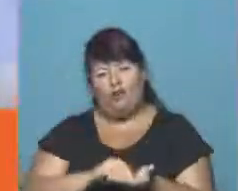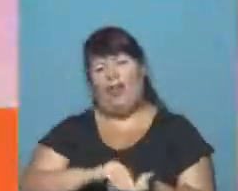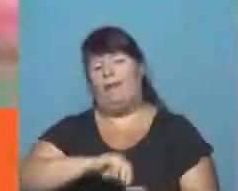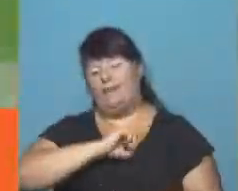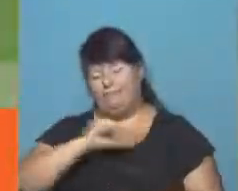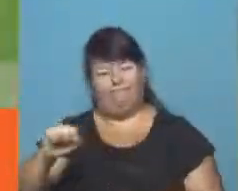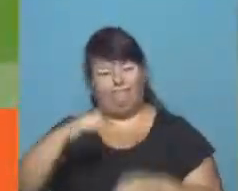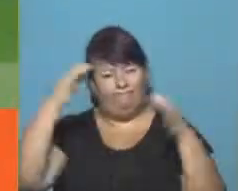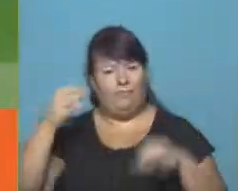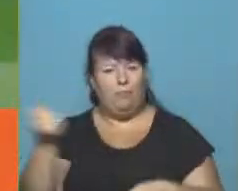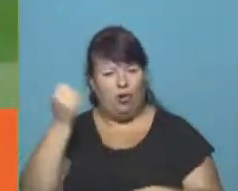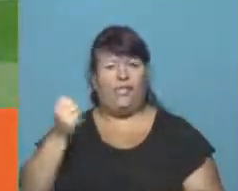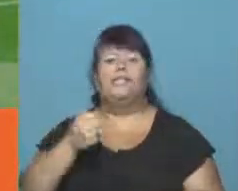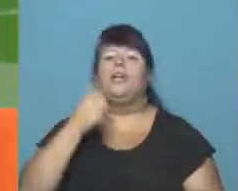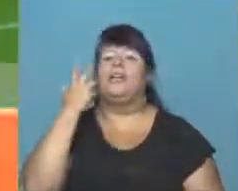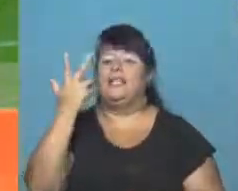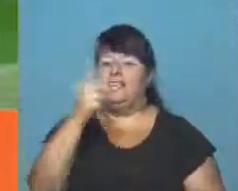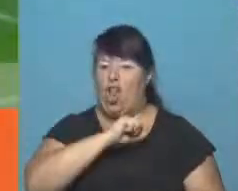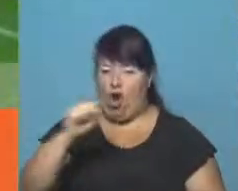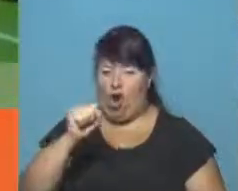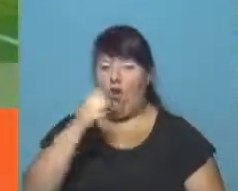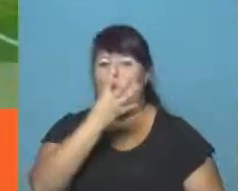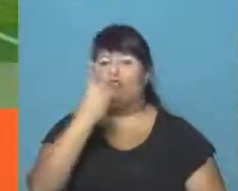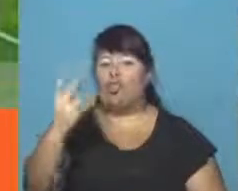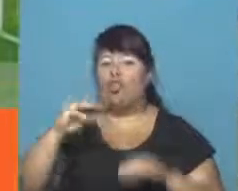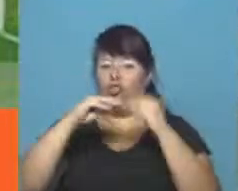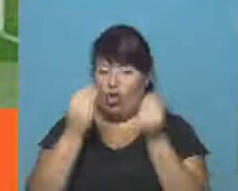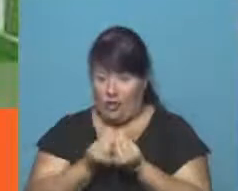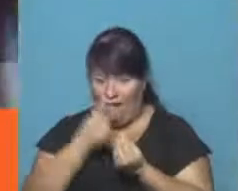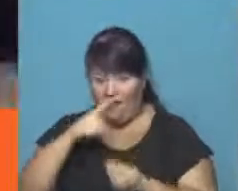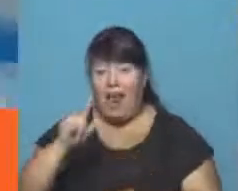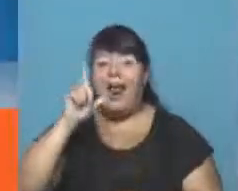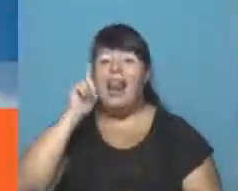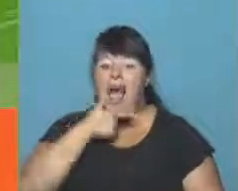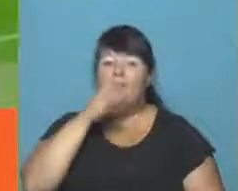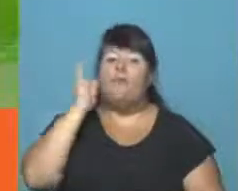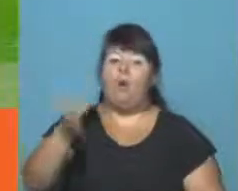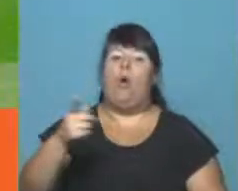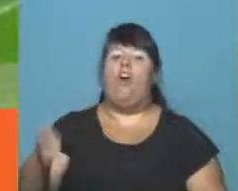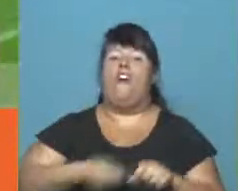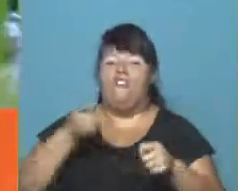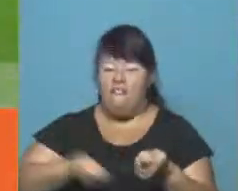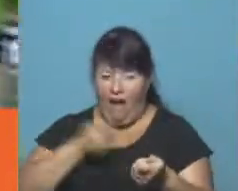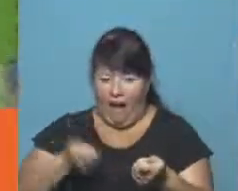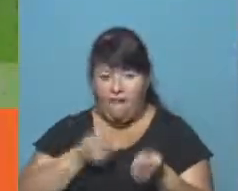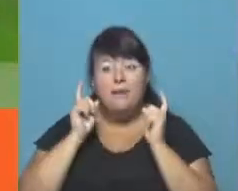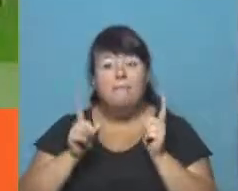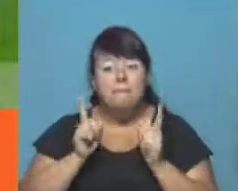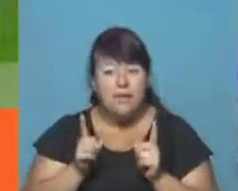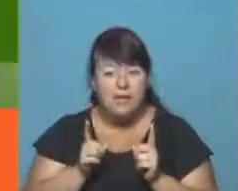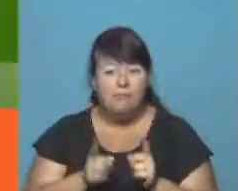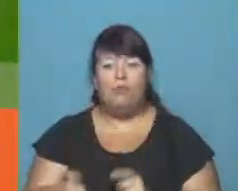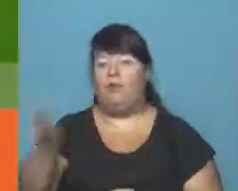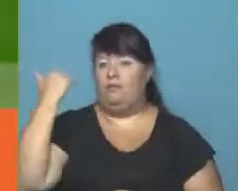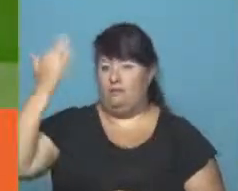capítulo determinante marcando los tres goles para el 4-2 definitivo de Lanús sobre Banfield, repitiendo la historia de